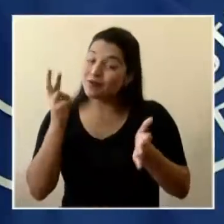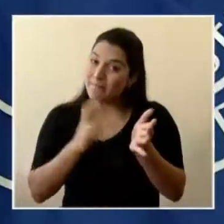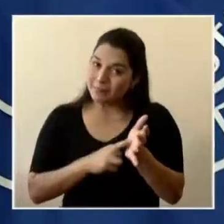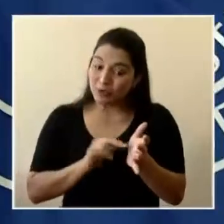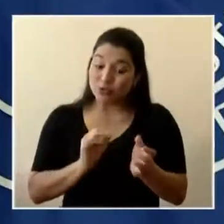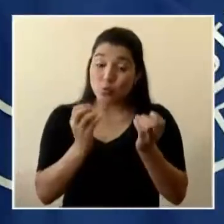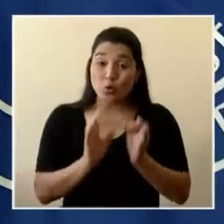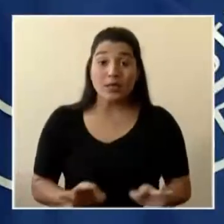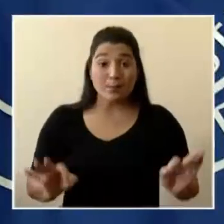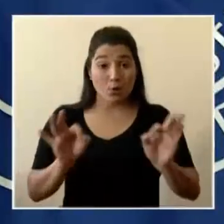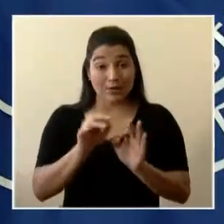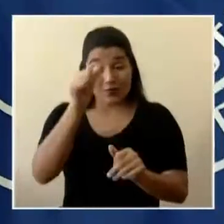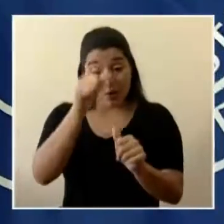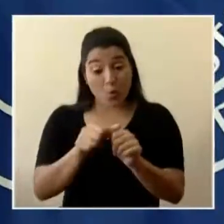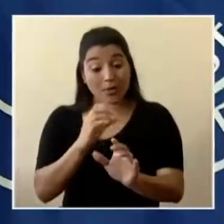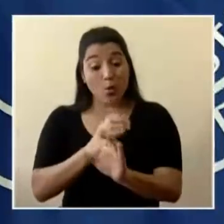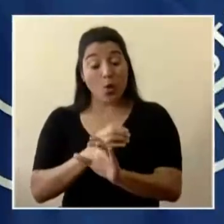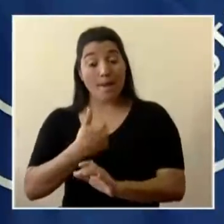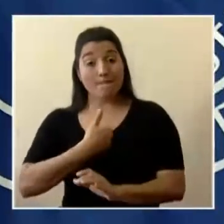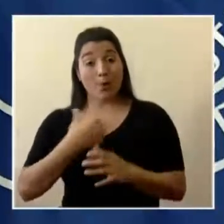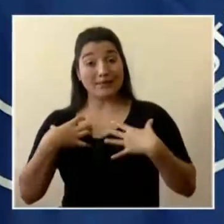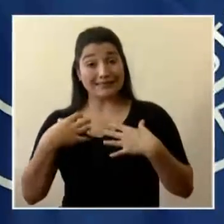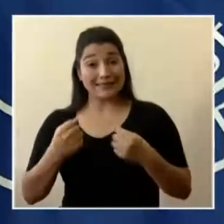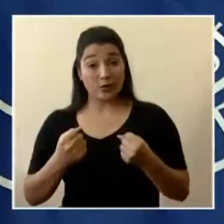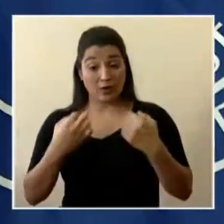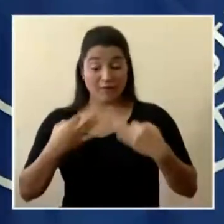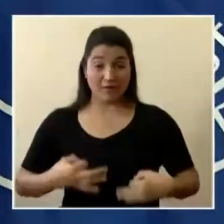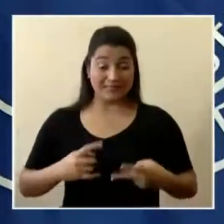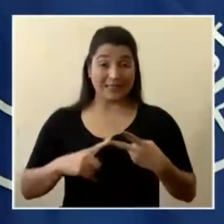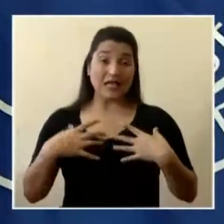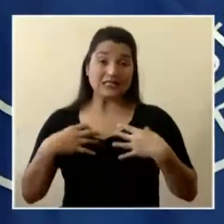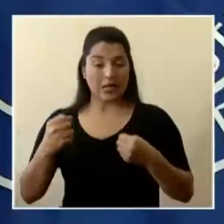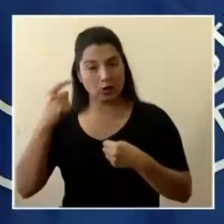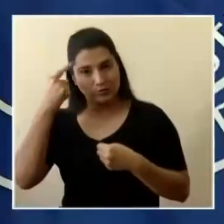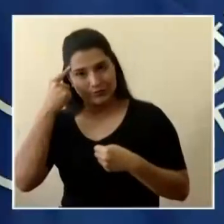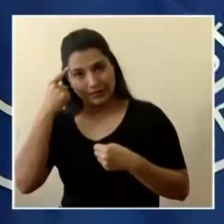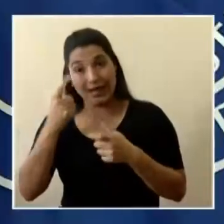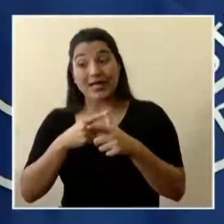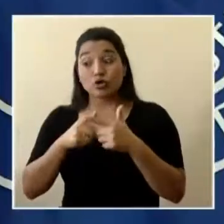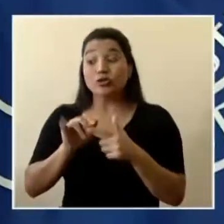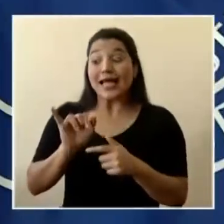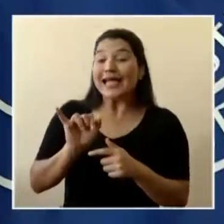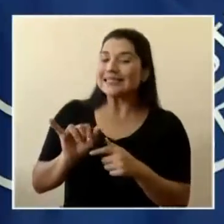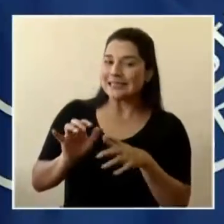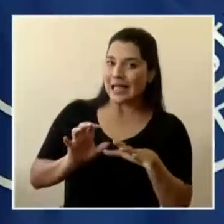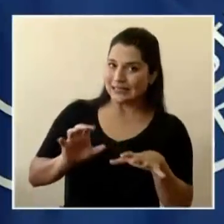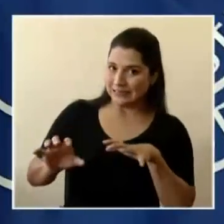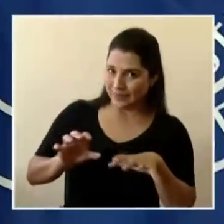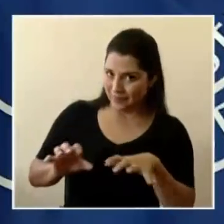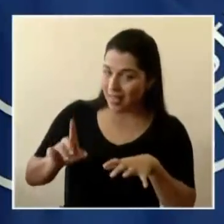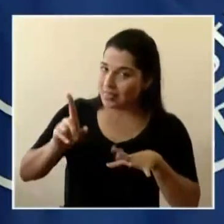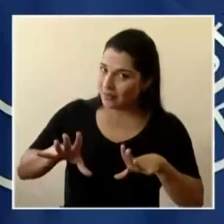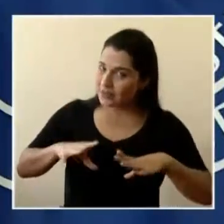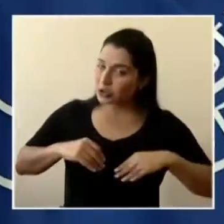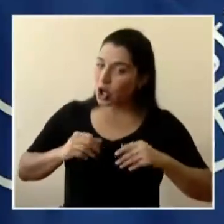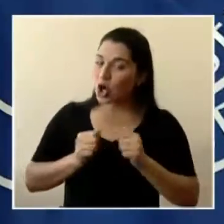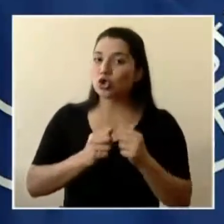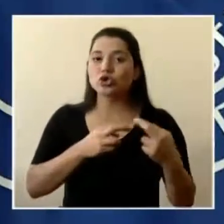cuidar nuestra salud física, pero también mental, y que estas actividades restringidas tienen que ser asumidas con suma